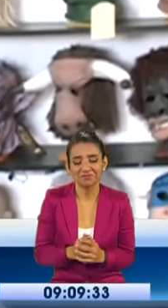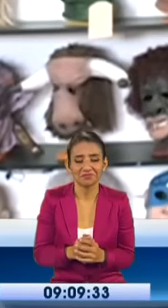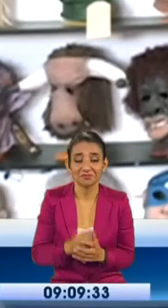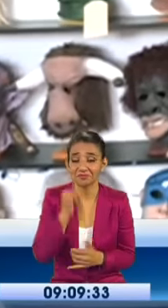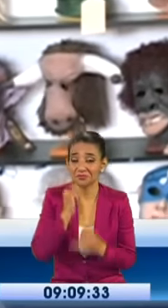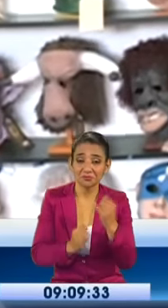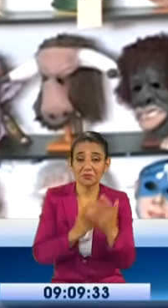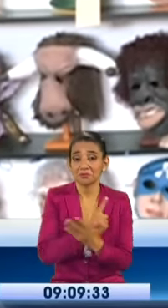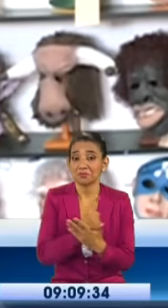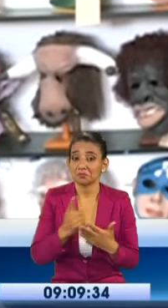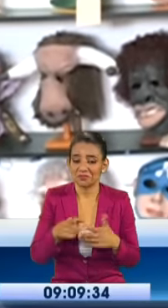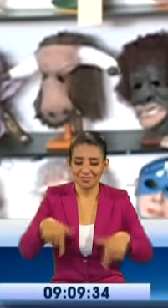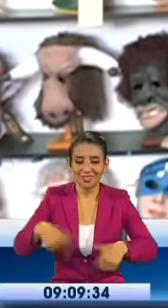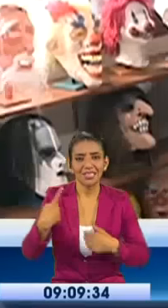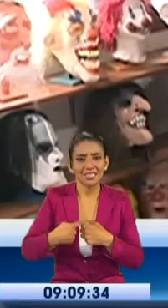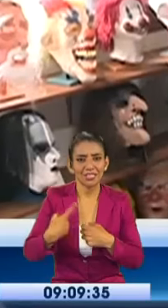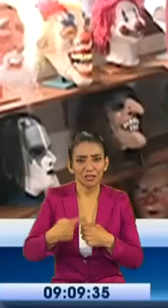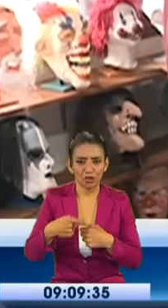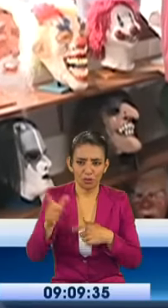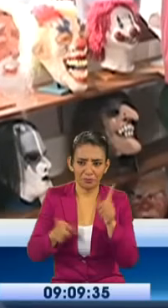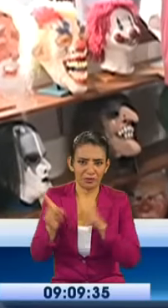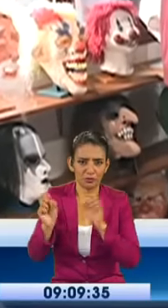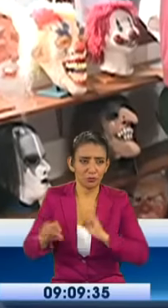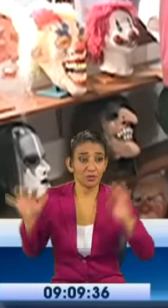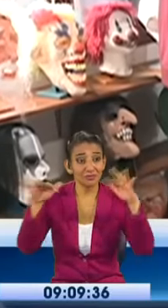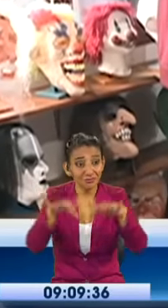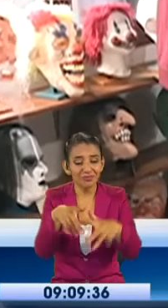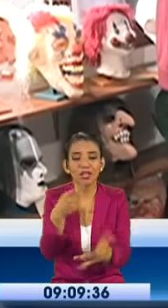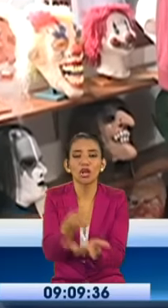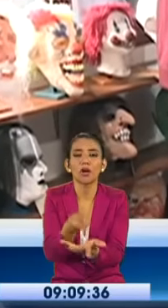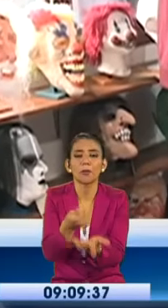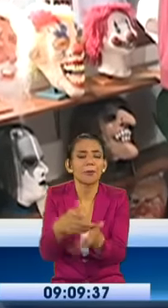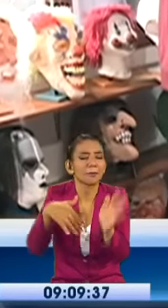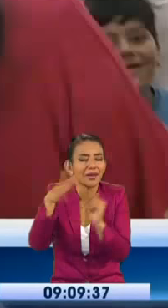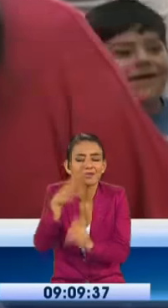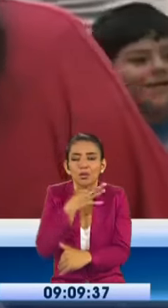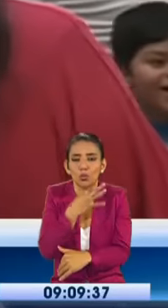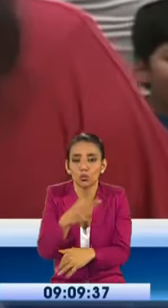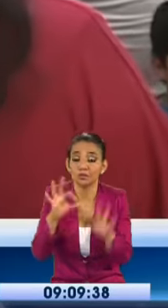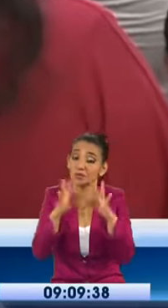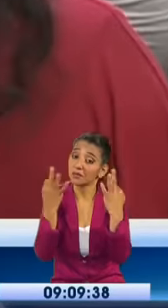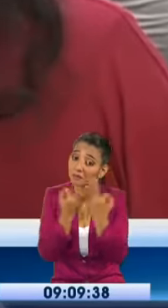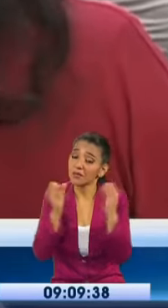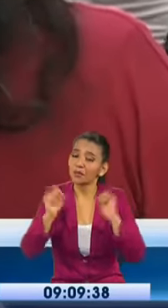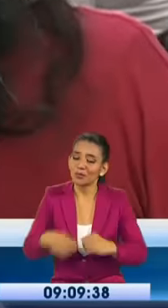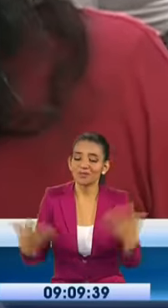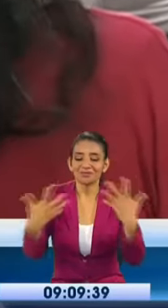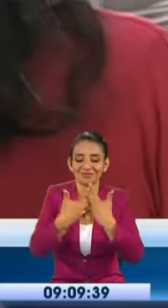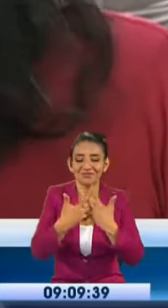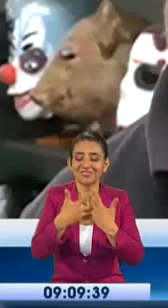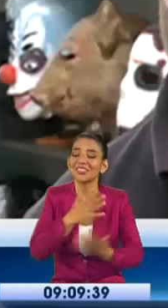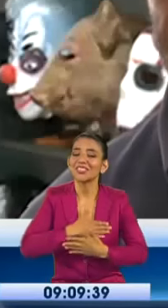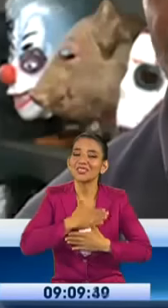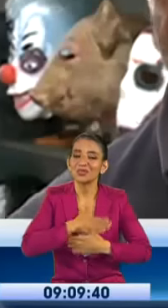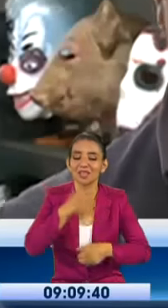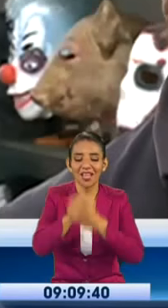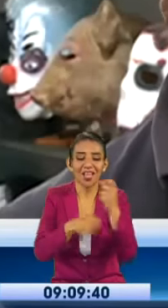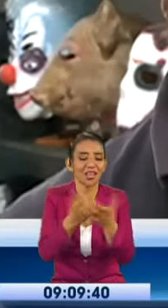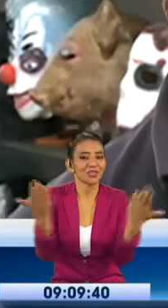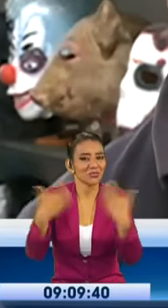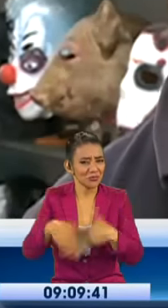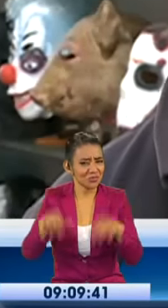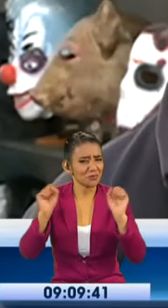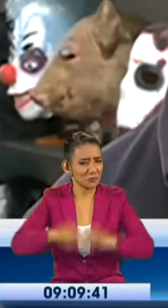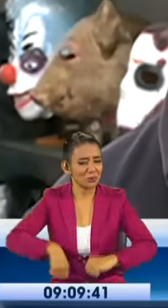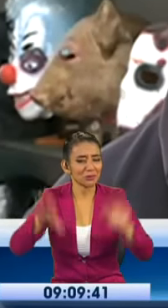última semana los capitalinos se acerquen a adquirir la careta que más les guste y puedan disfrutar en familia y despedir el año. No es un sitio donde